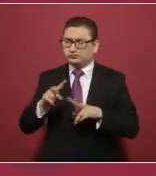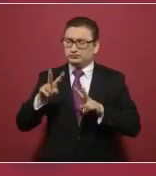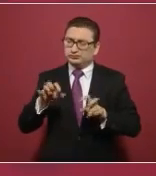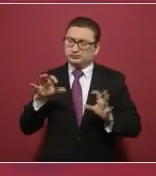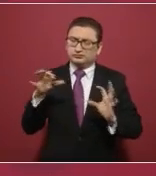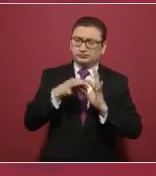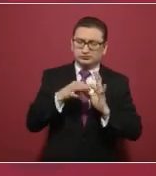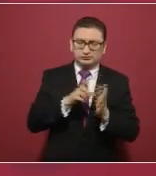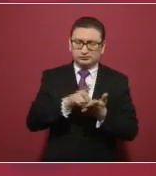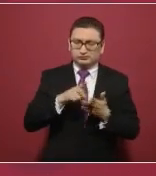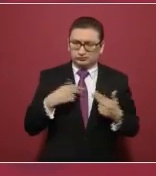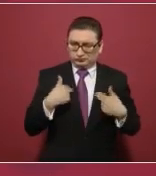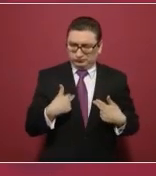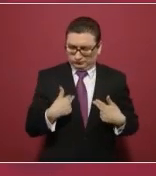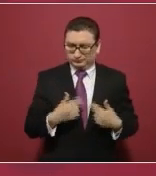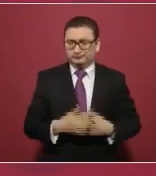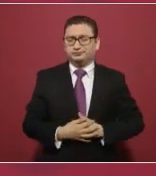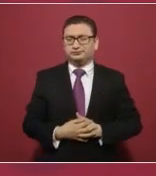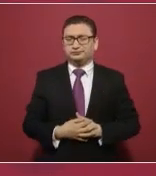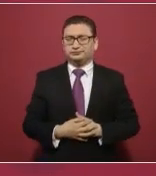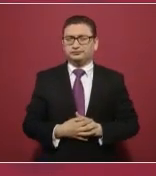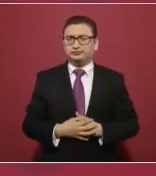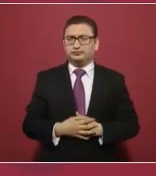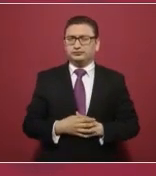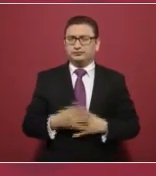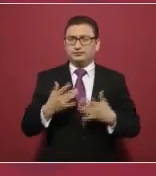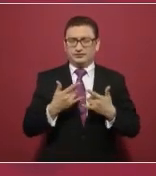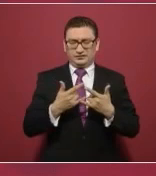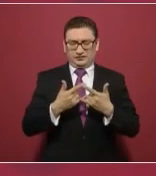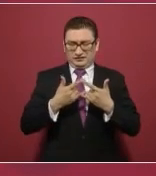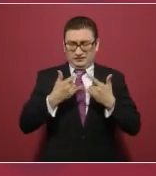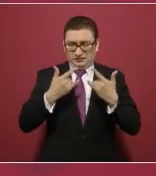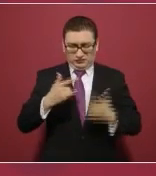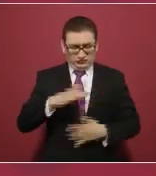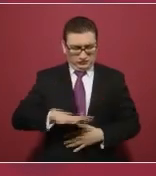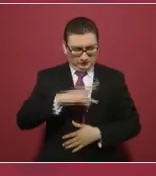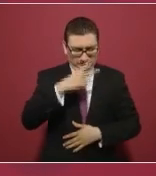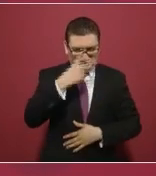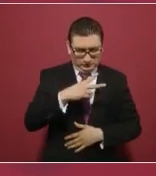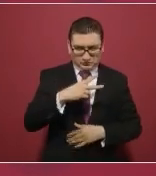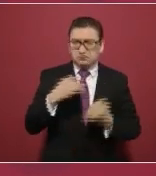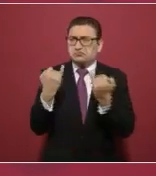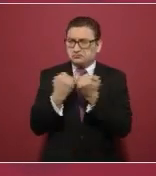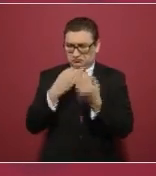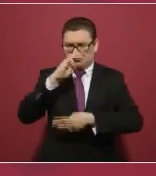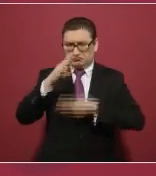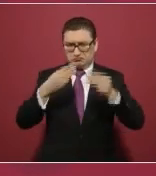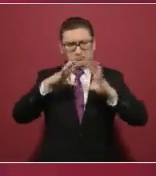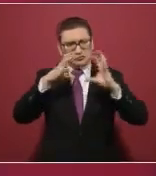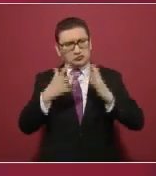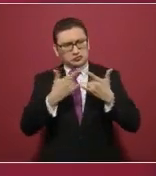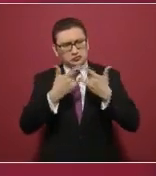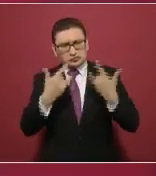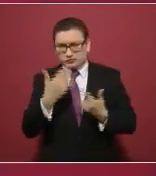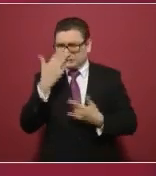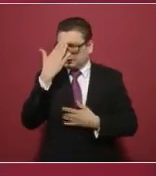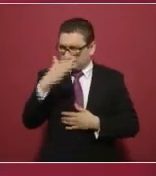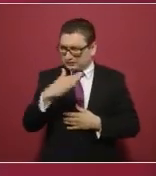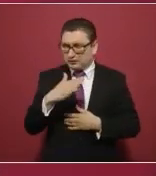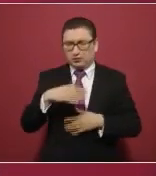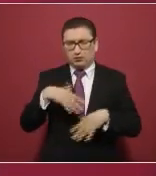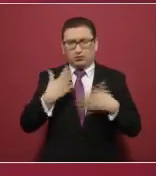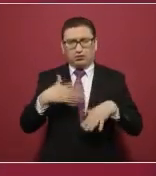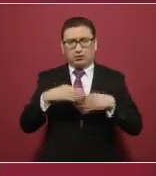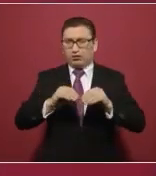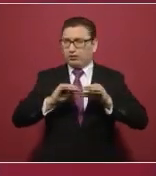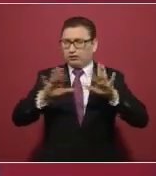derechos humanos. La historia nuestra y la del mundo nos muestran claramente que las violaciones a los